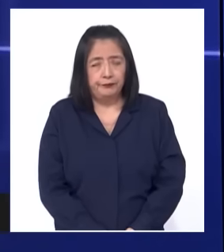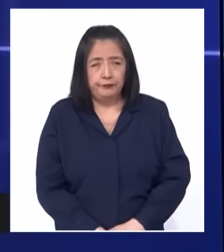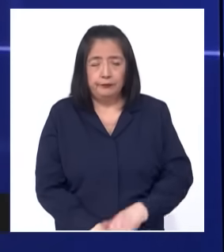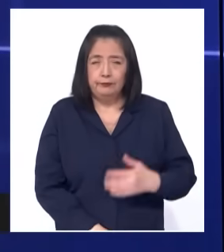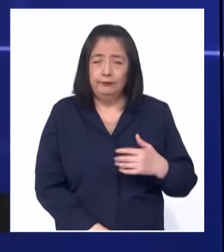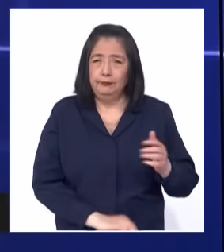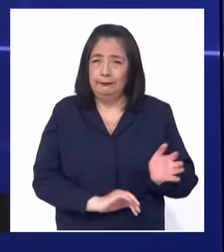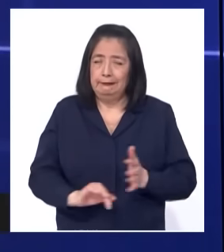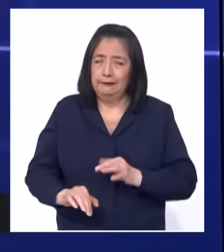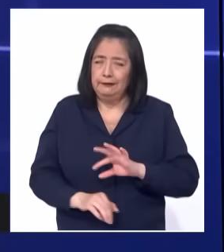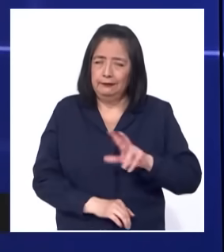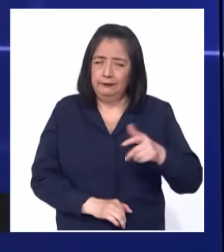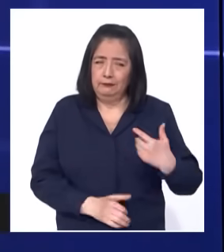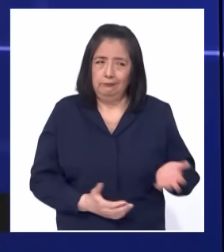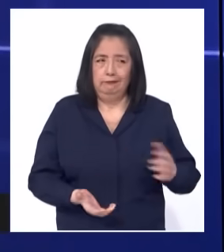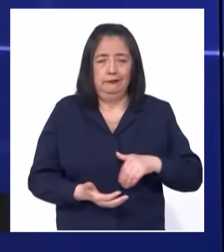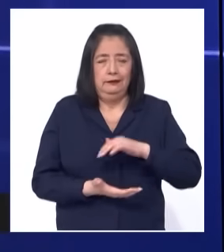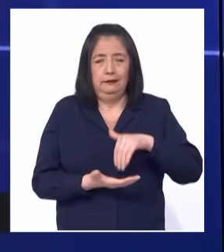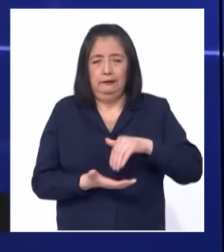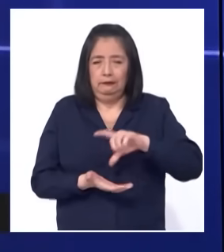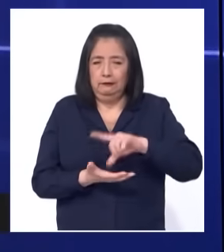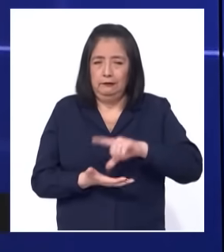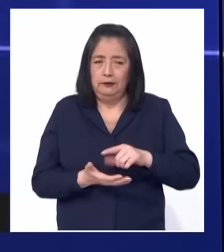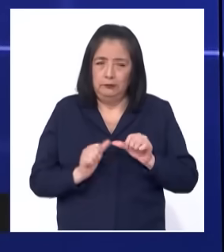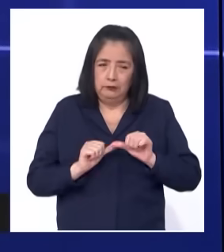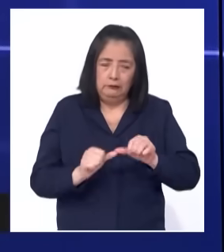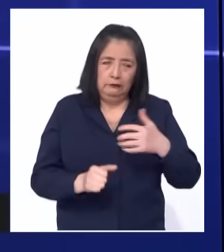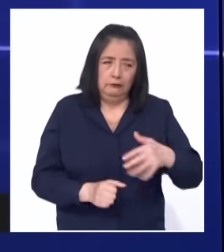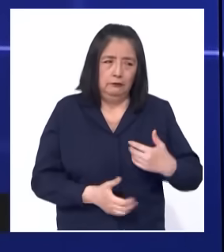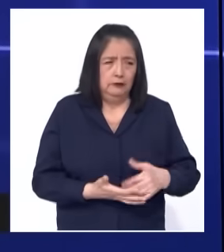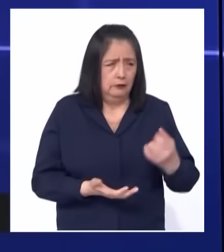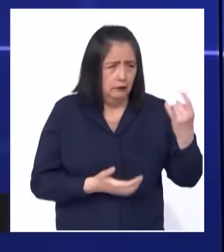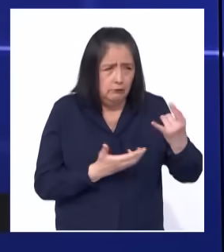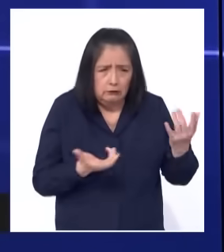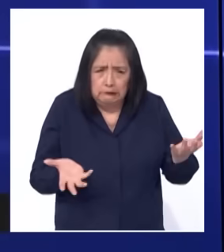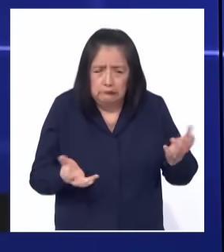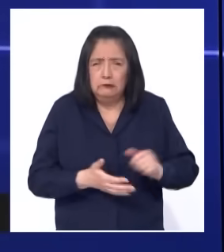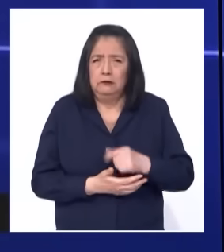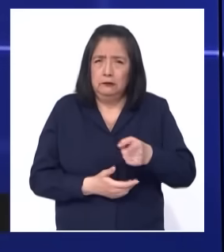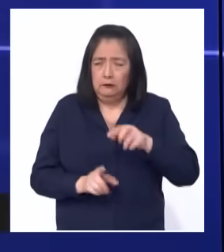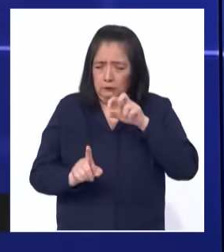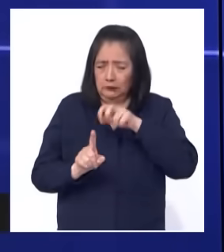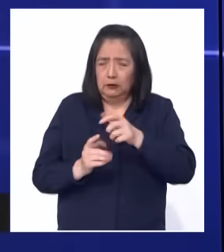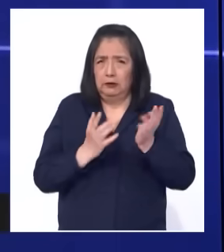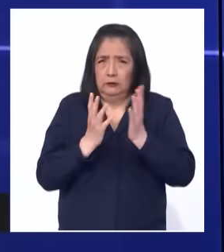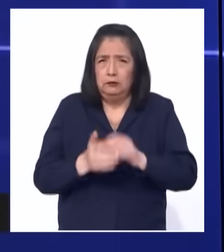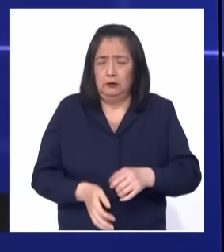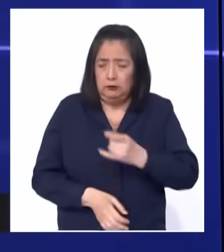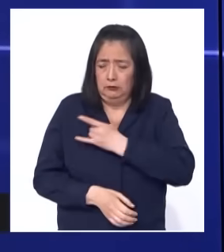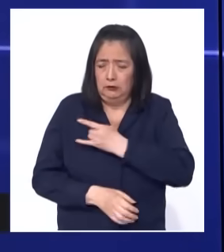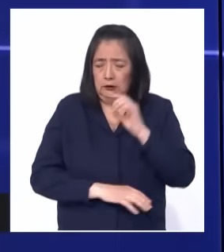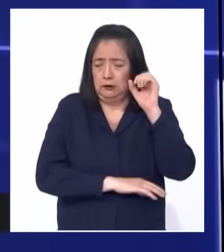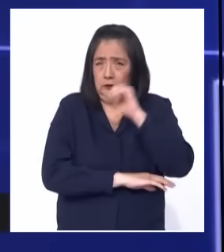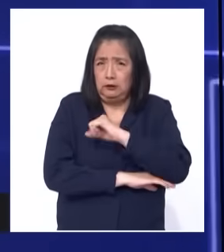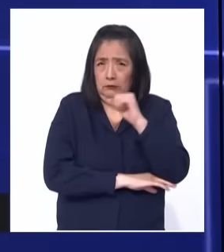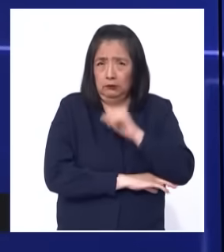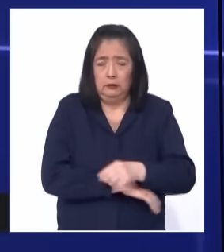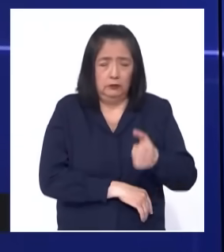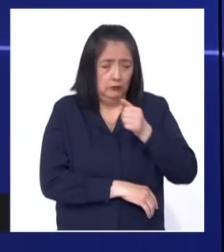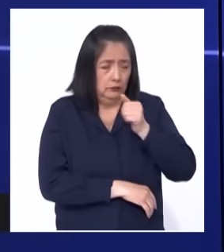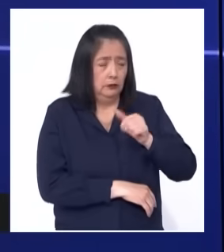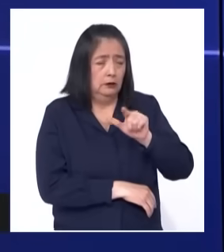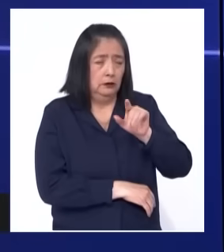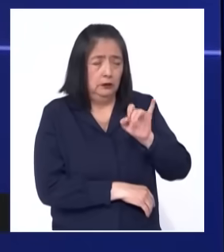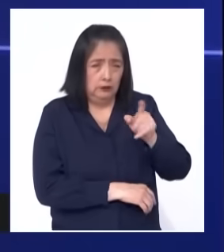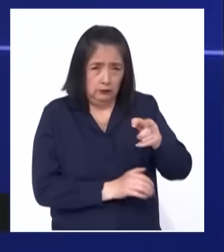La delincuencia continúa en el cercado de Lima a pesar del estado de emergencia. Los asaltantes ahora tienen en la mira a los estudiantes de la Universidad San Marcos. Leslie Rosas nos tiene